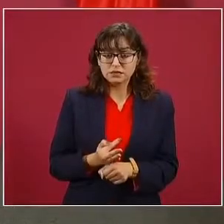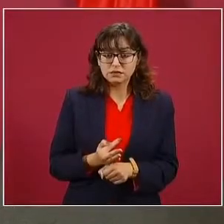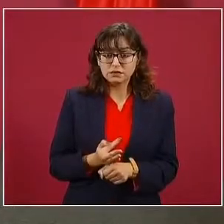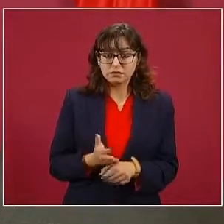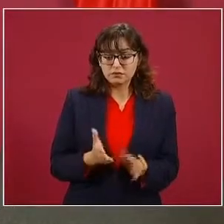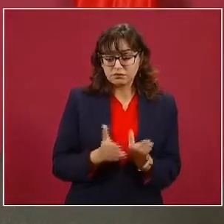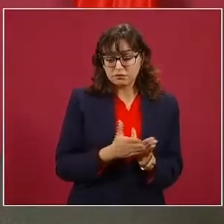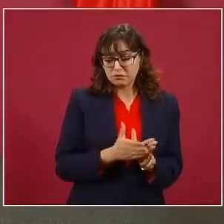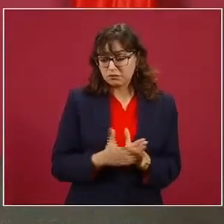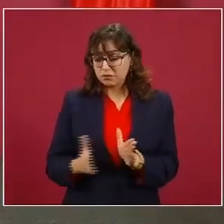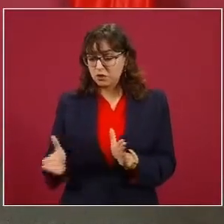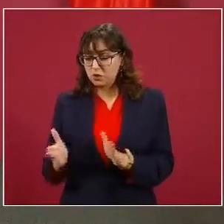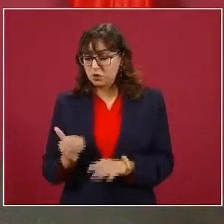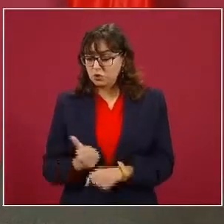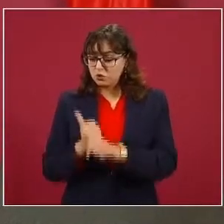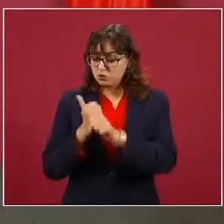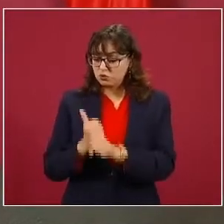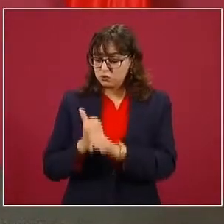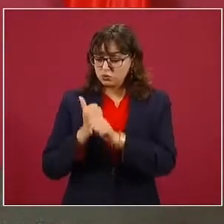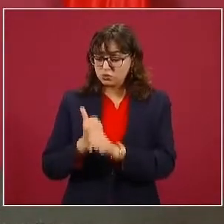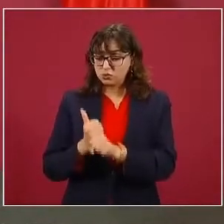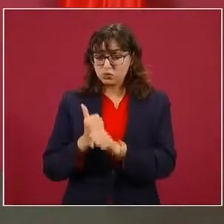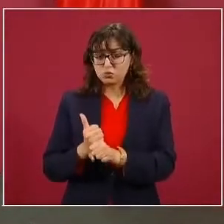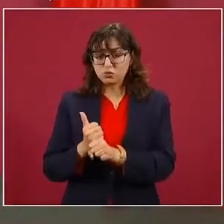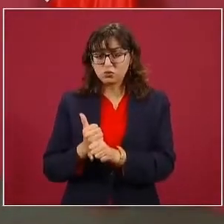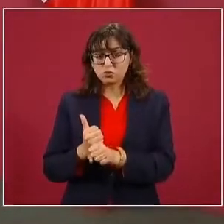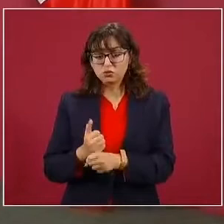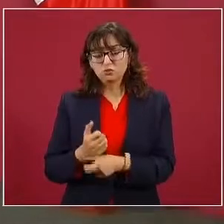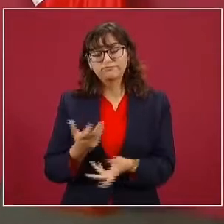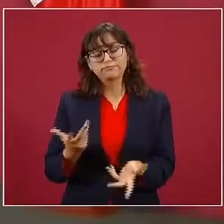se ha sufrido mucho, menos